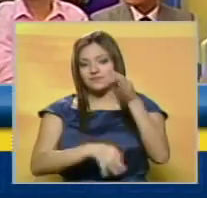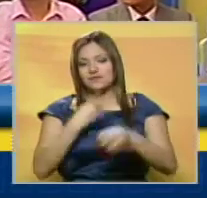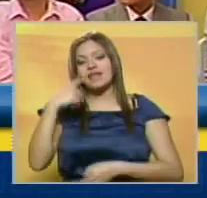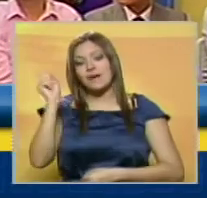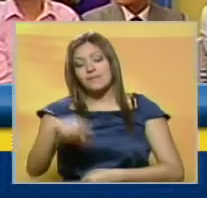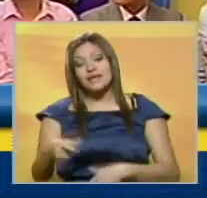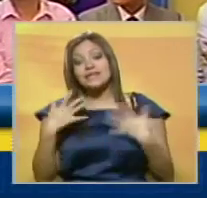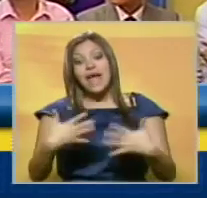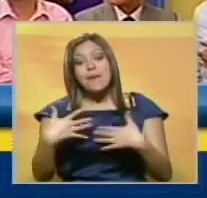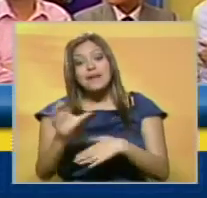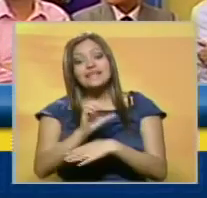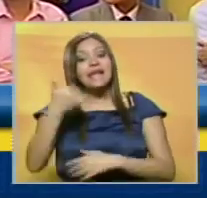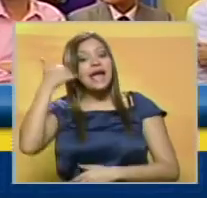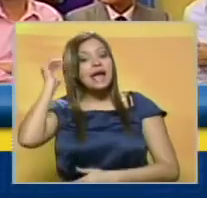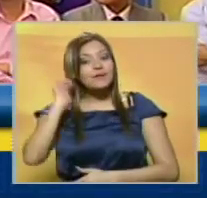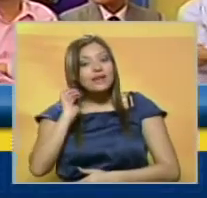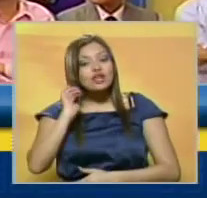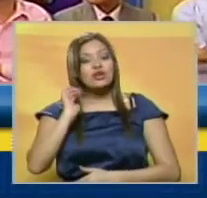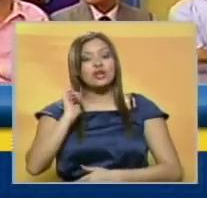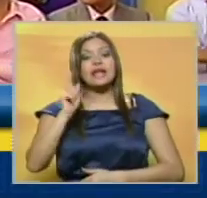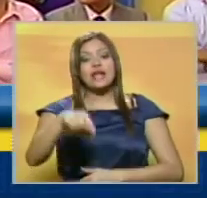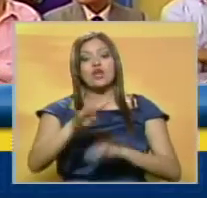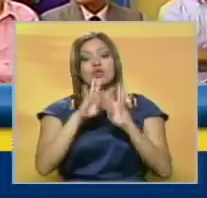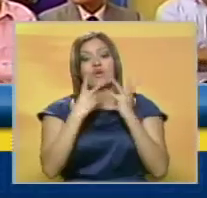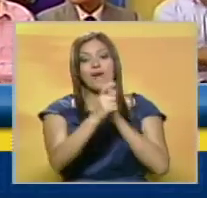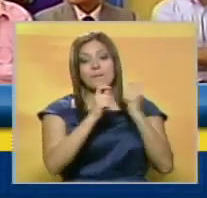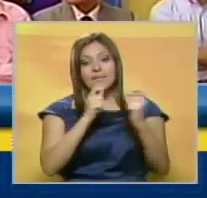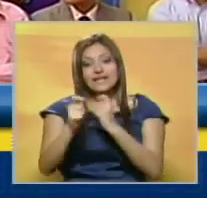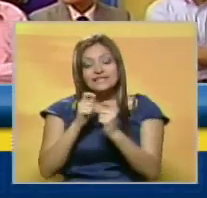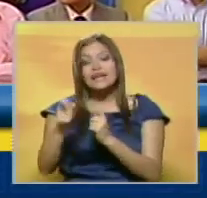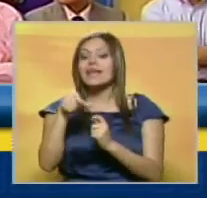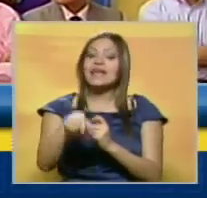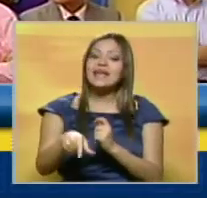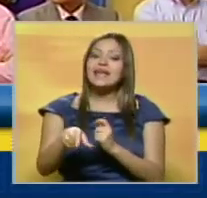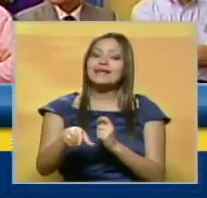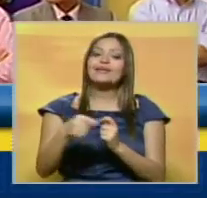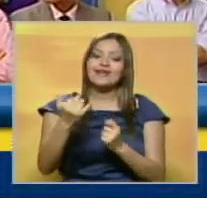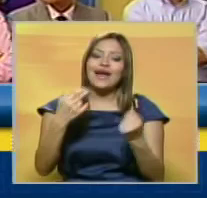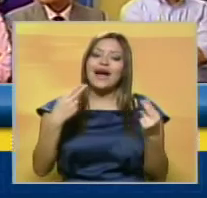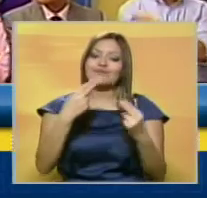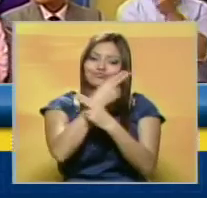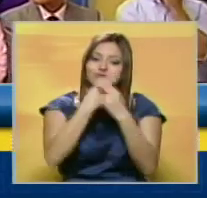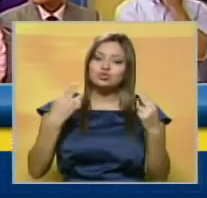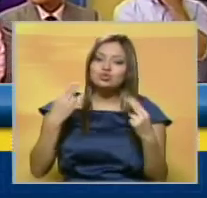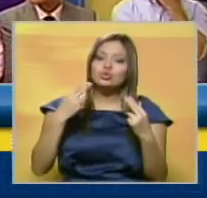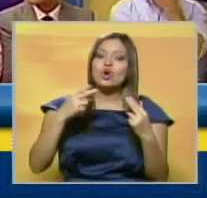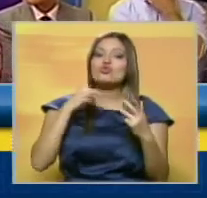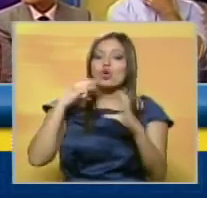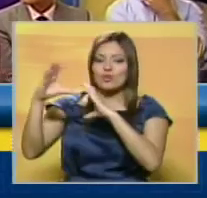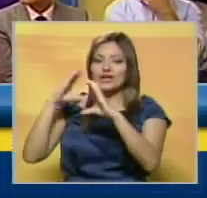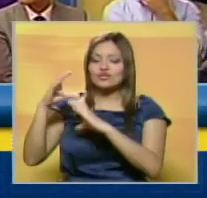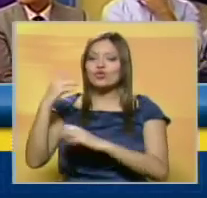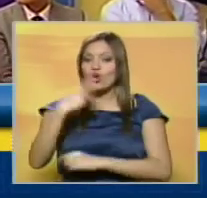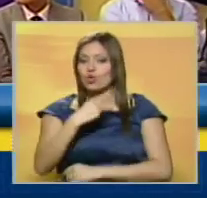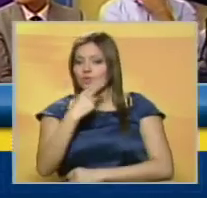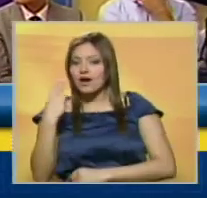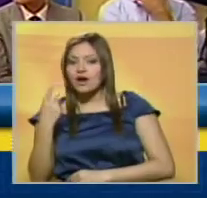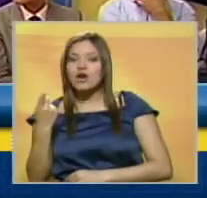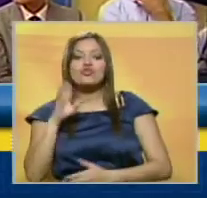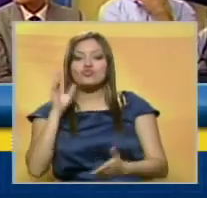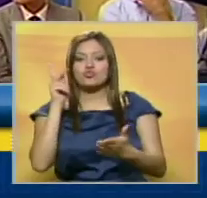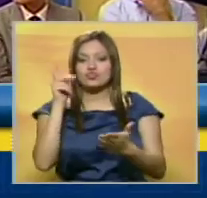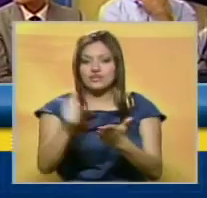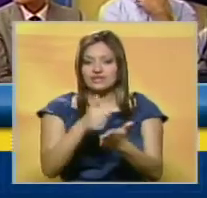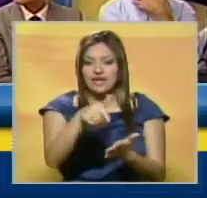que la ausencia de María Corina Machado en esta rueda de prensa es porque está cumpliendo con unos compromisos en algunos medios de comunicación y que por eso no estuvo presente,